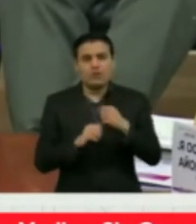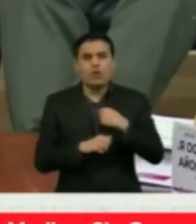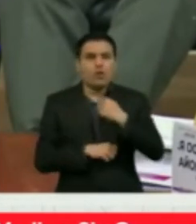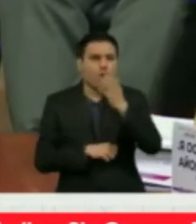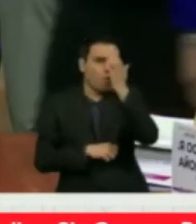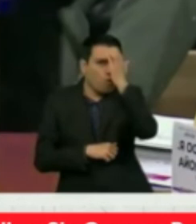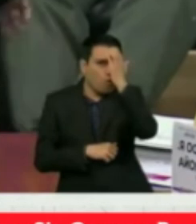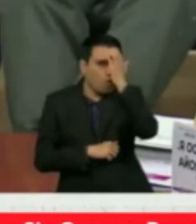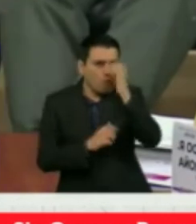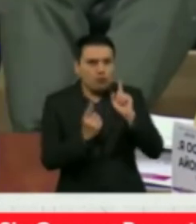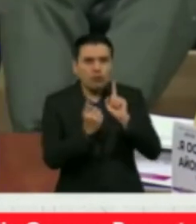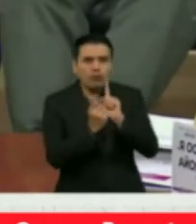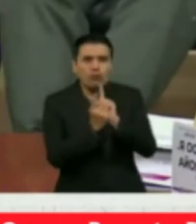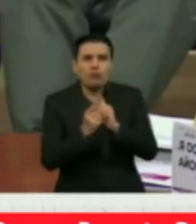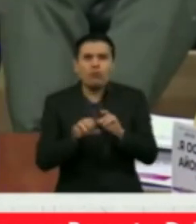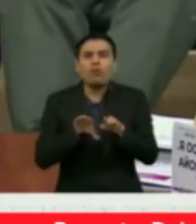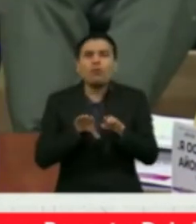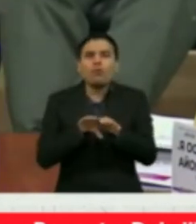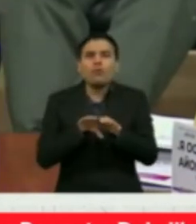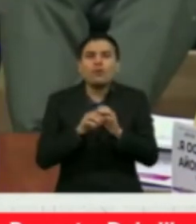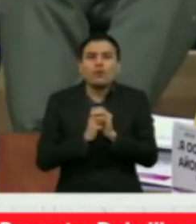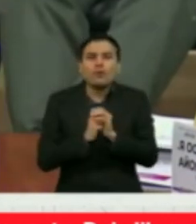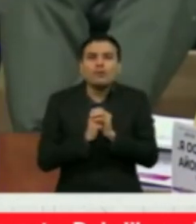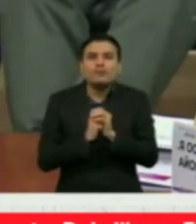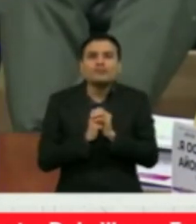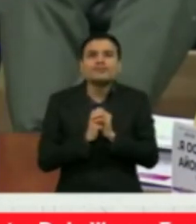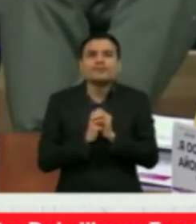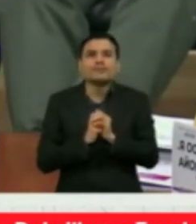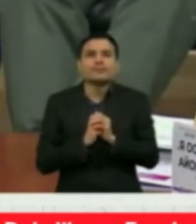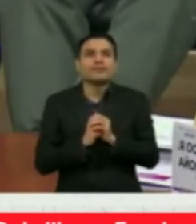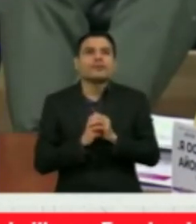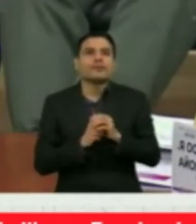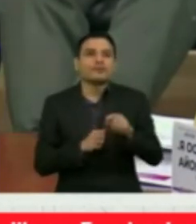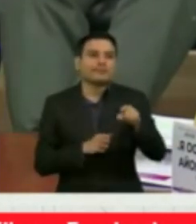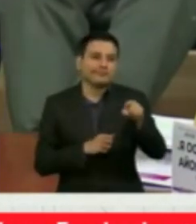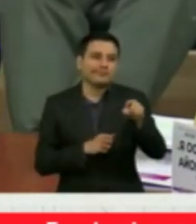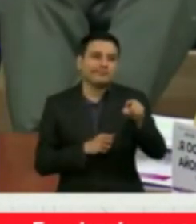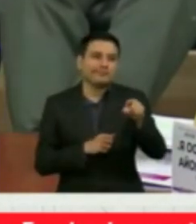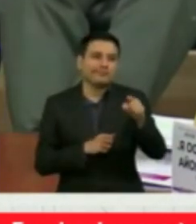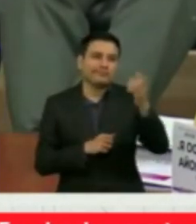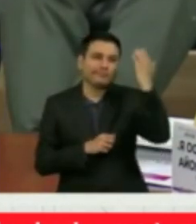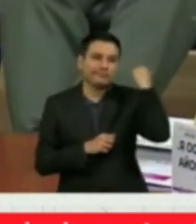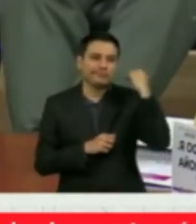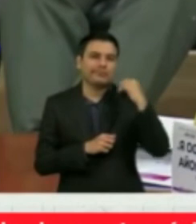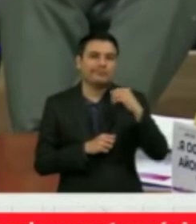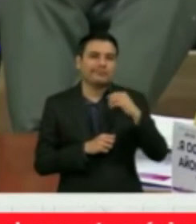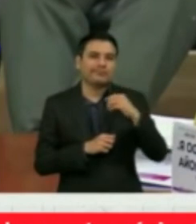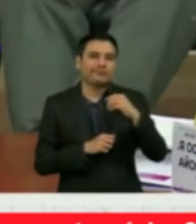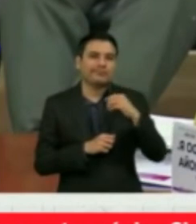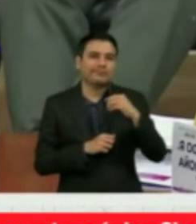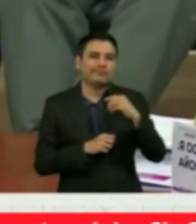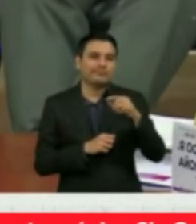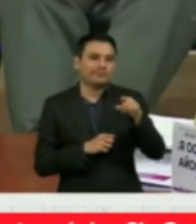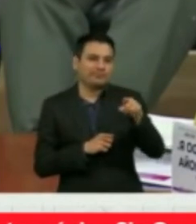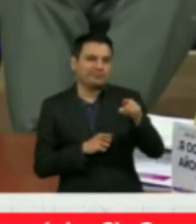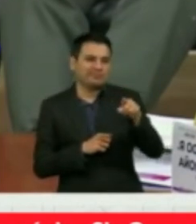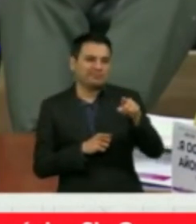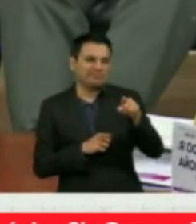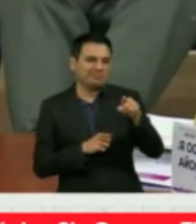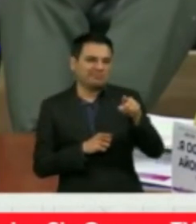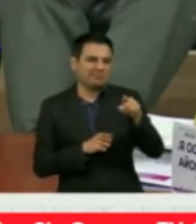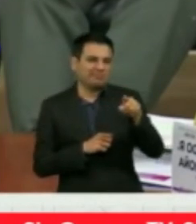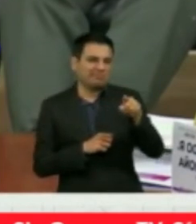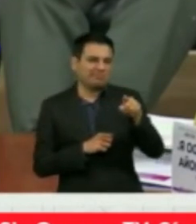formaba parte del se formó en el movimiento revolucionario punto crítico eh Tuvimos una relación muy